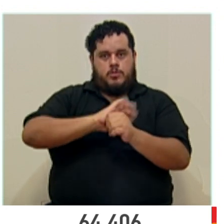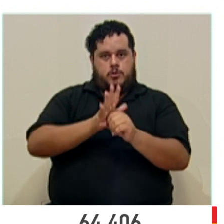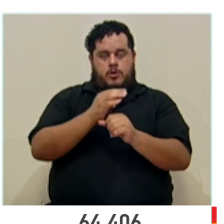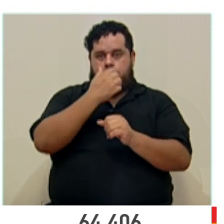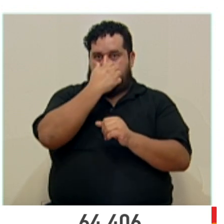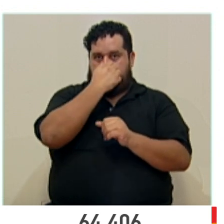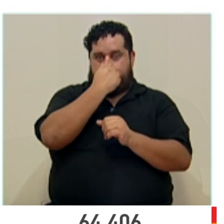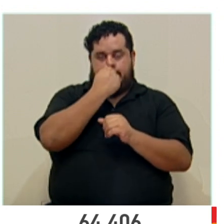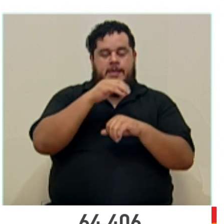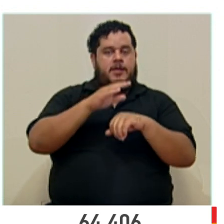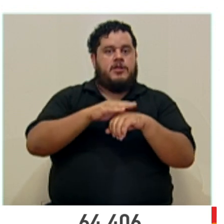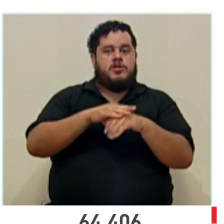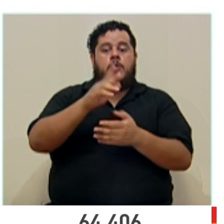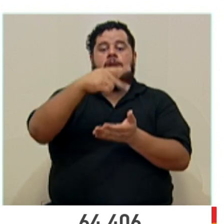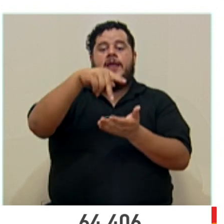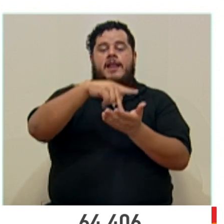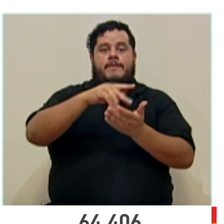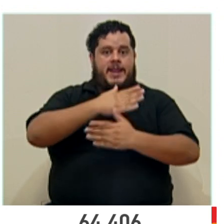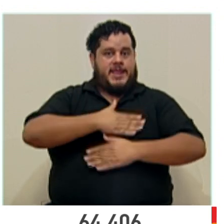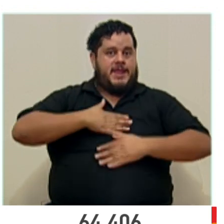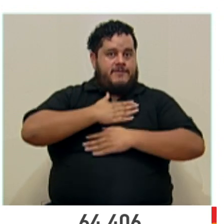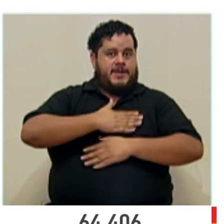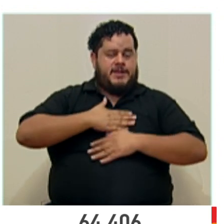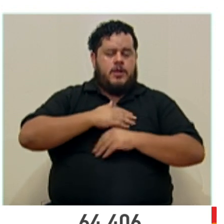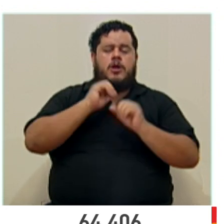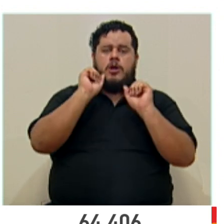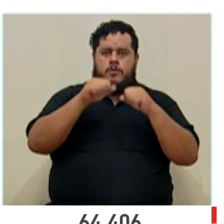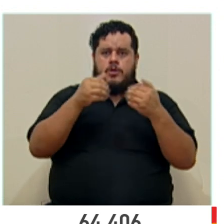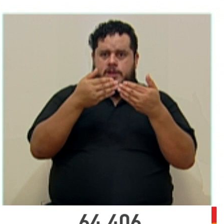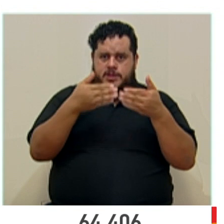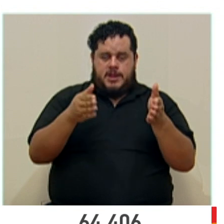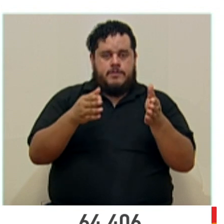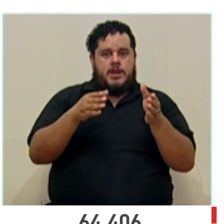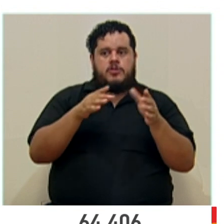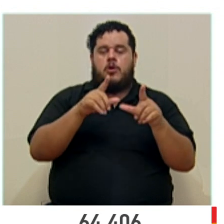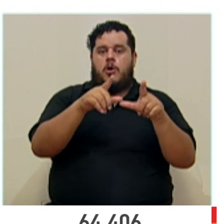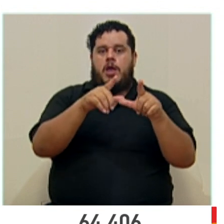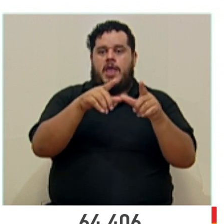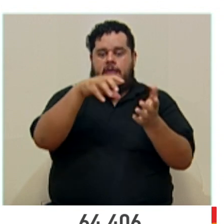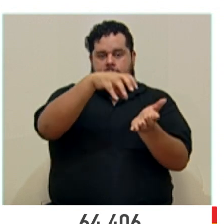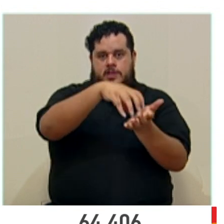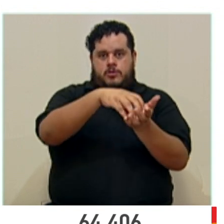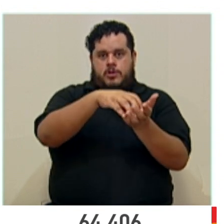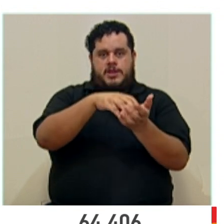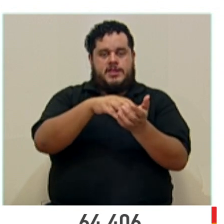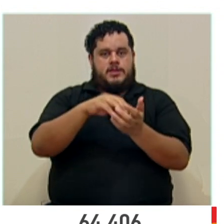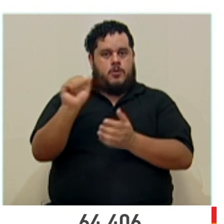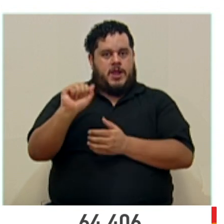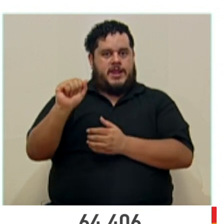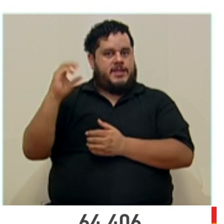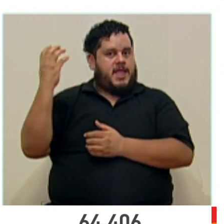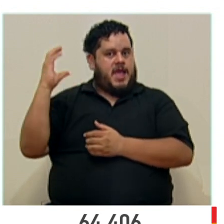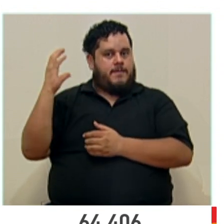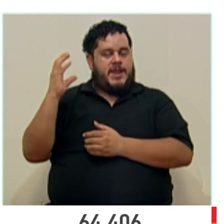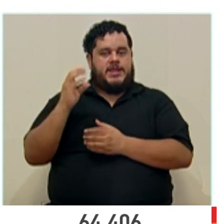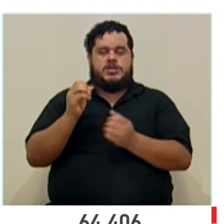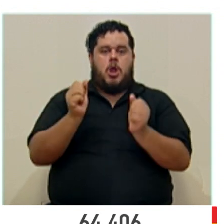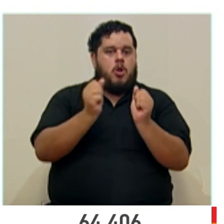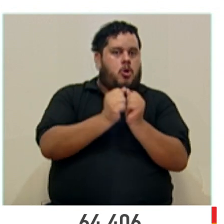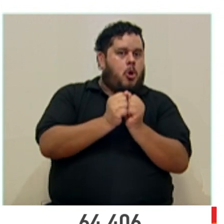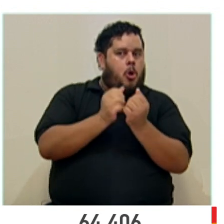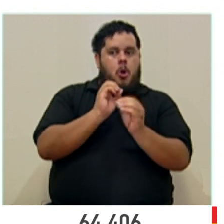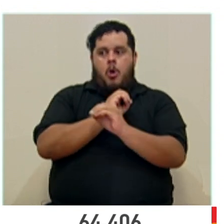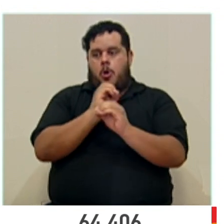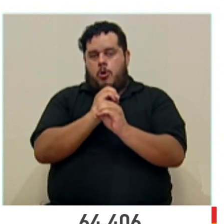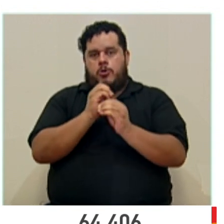En lo que concierne al parque recreativo, podrá ser habilitado en cantones en alerta amarilla, con o sin plan cantonal de prevención